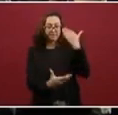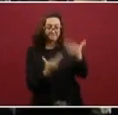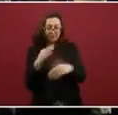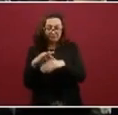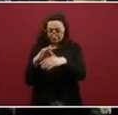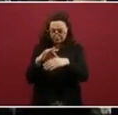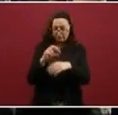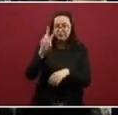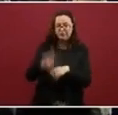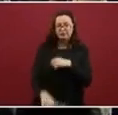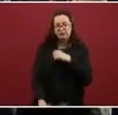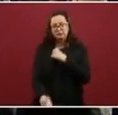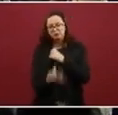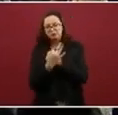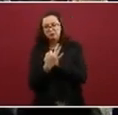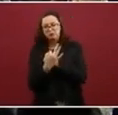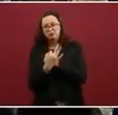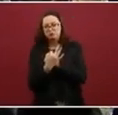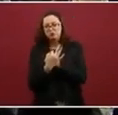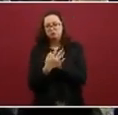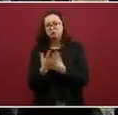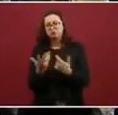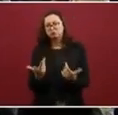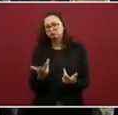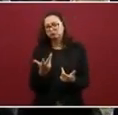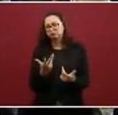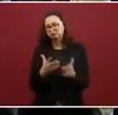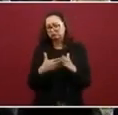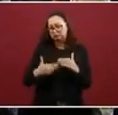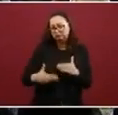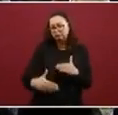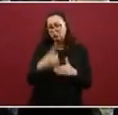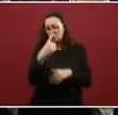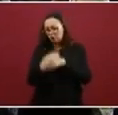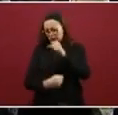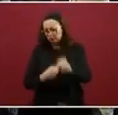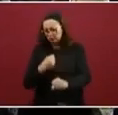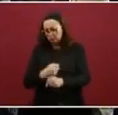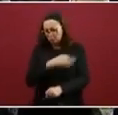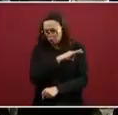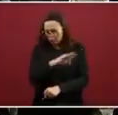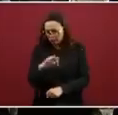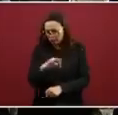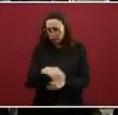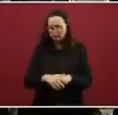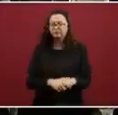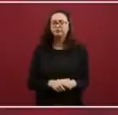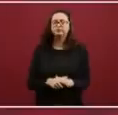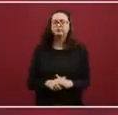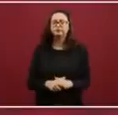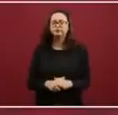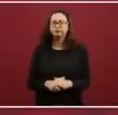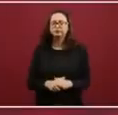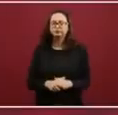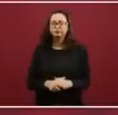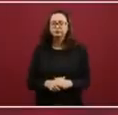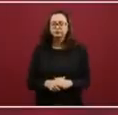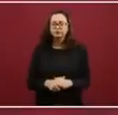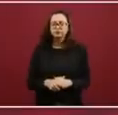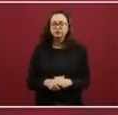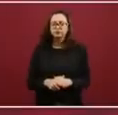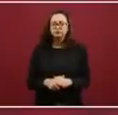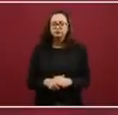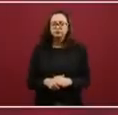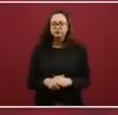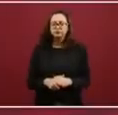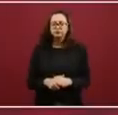creíbles de asilo que dice Estados Unidos, que se incrementen durante este año. Pues eso sería un escenario en